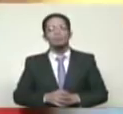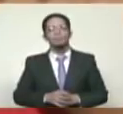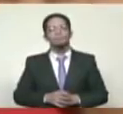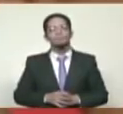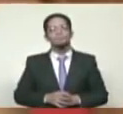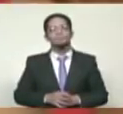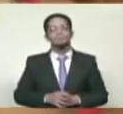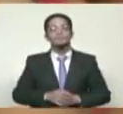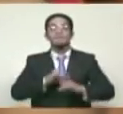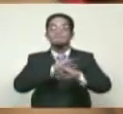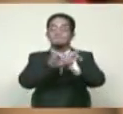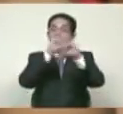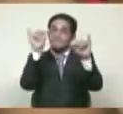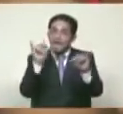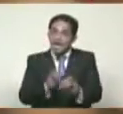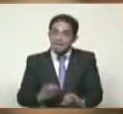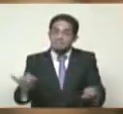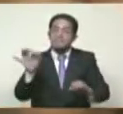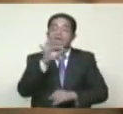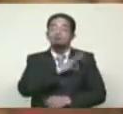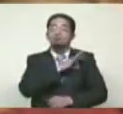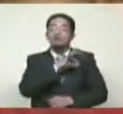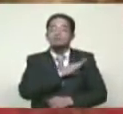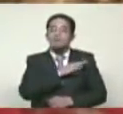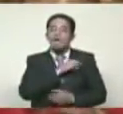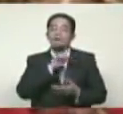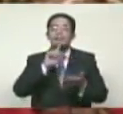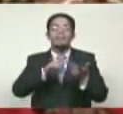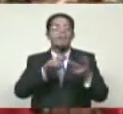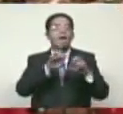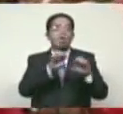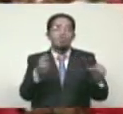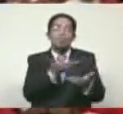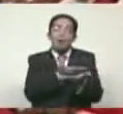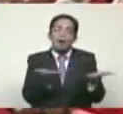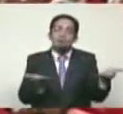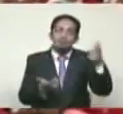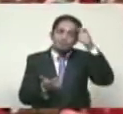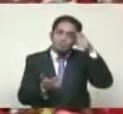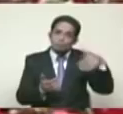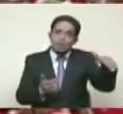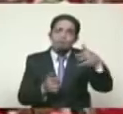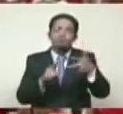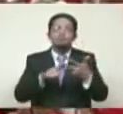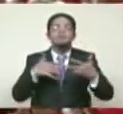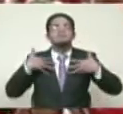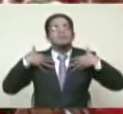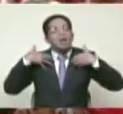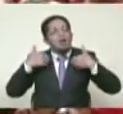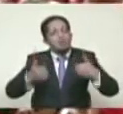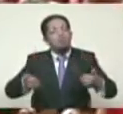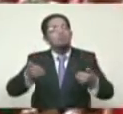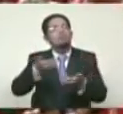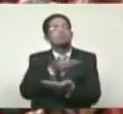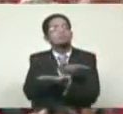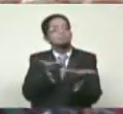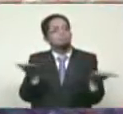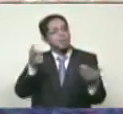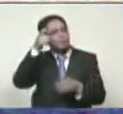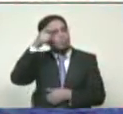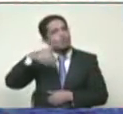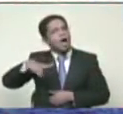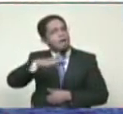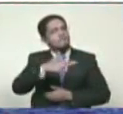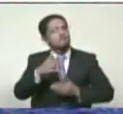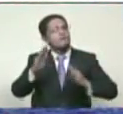la felicidad social, la educación del pueblo, la salud del pueblo, la vivienda del pueblo,